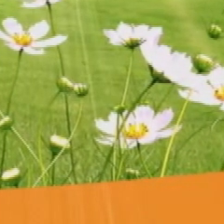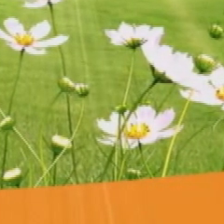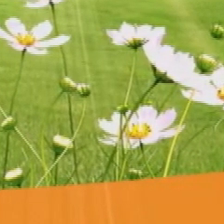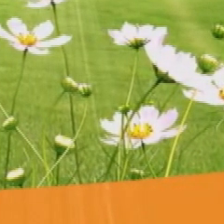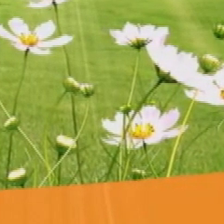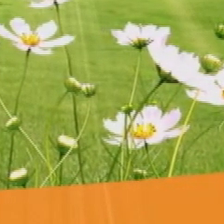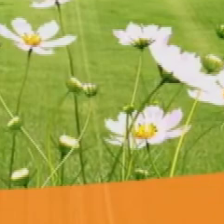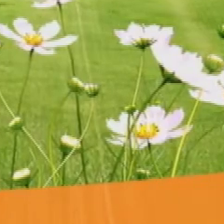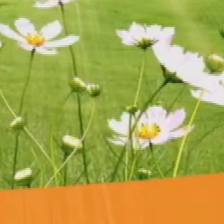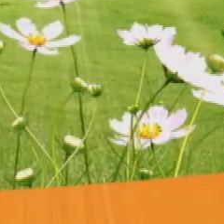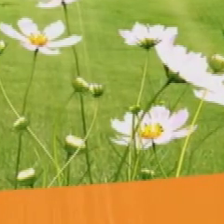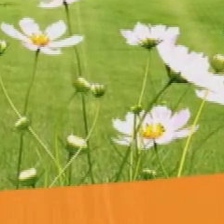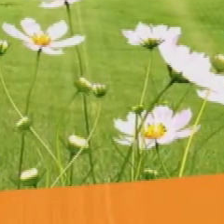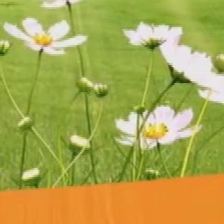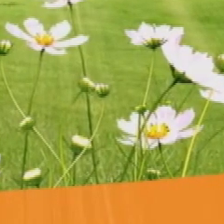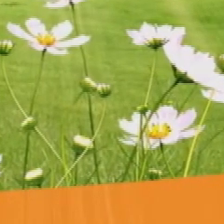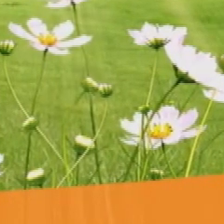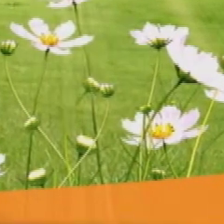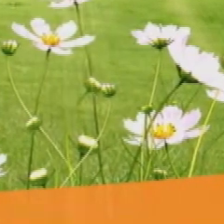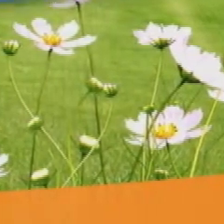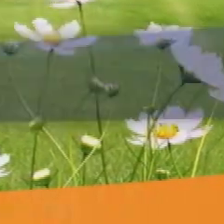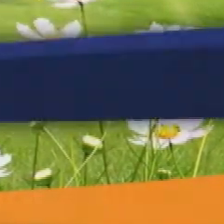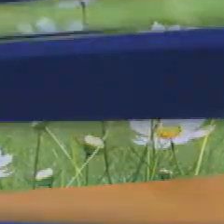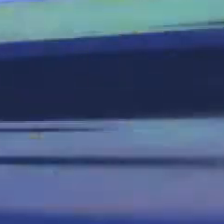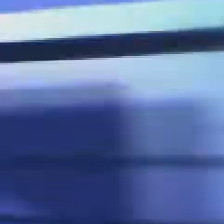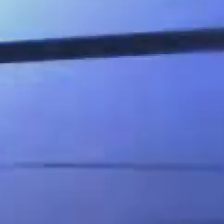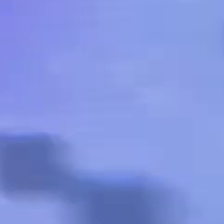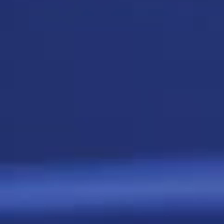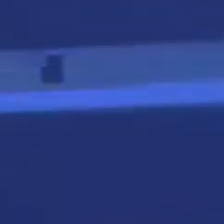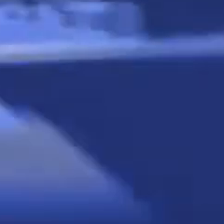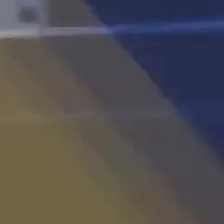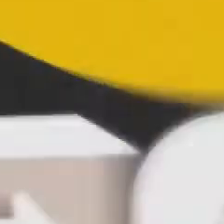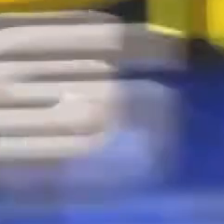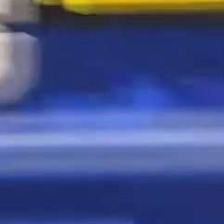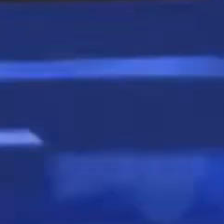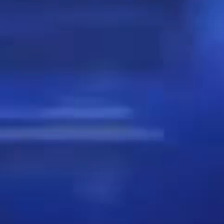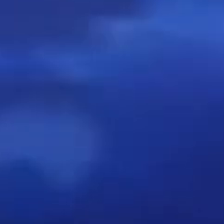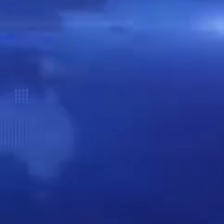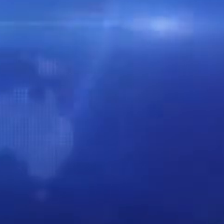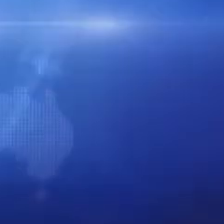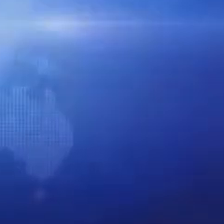Limpieza, Enlace Noticias, el noticiero que usted quiere ver.